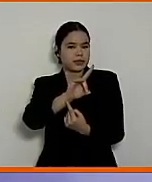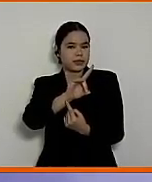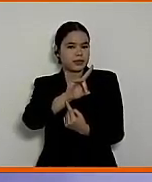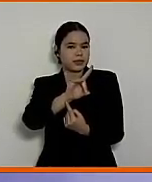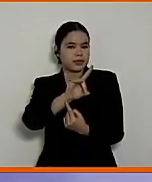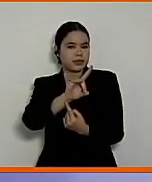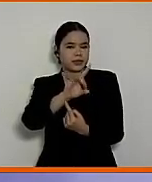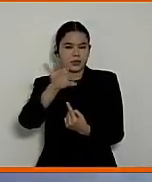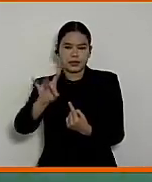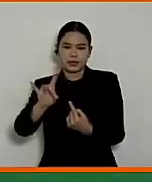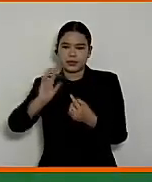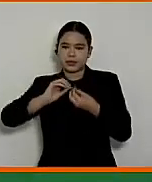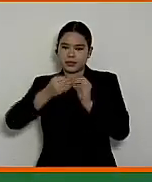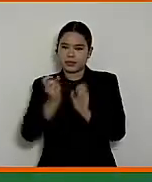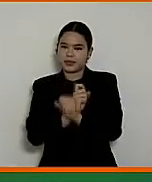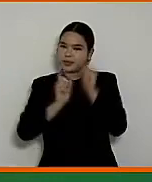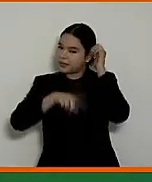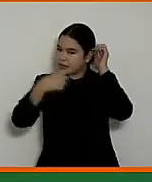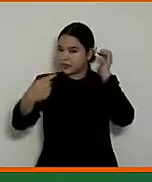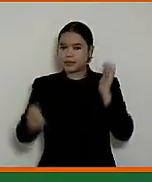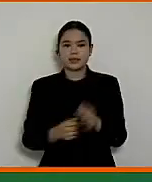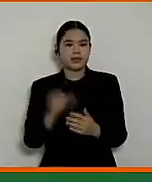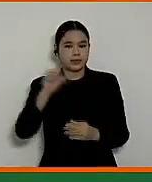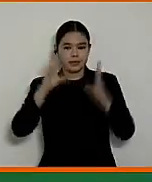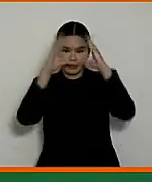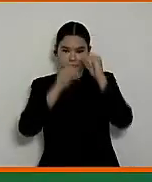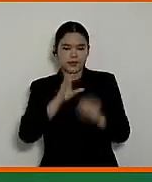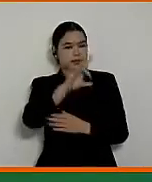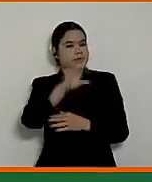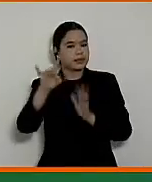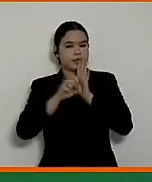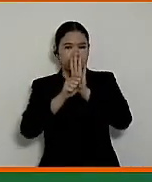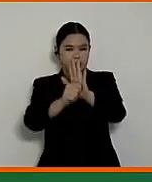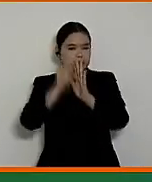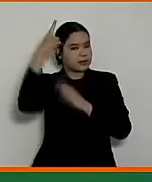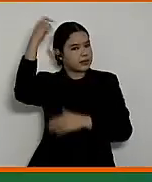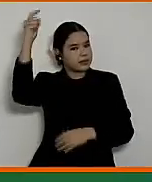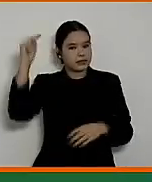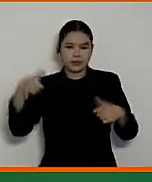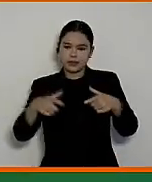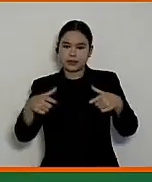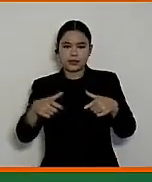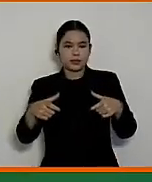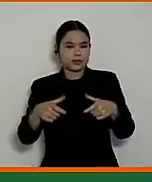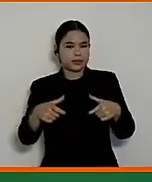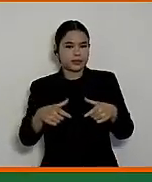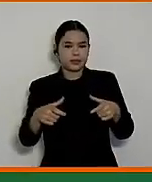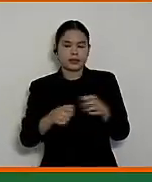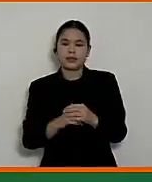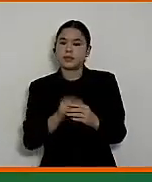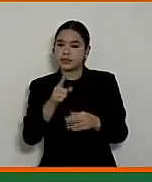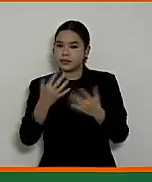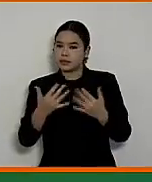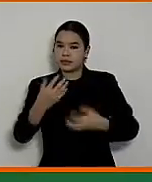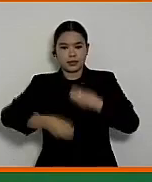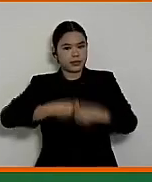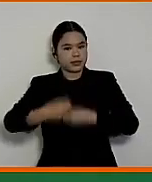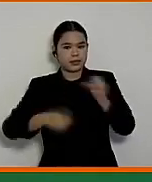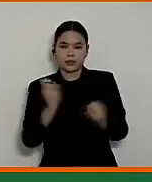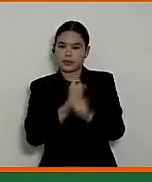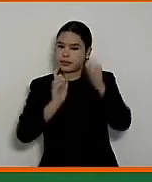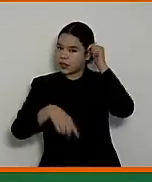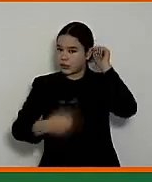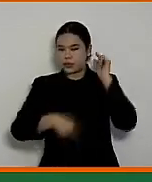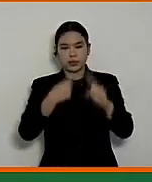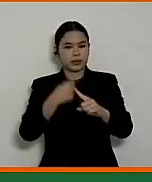Este es el 8. El número favorecido para esta noche es el 88 con su símbolo de sueños, platos. Pero si estás esperando la esfera ganadora